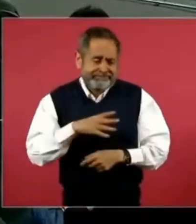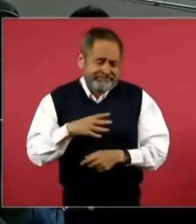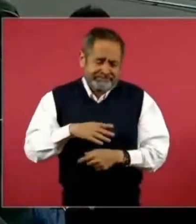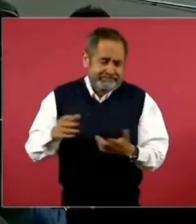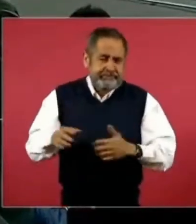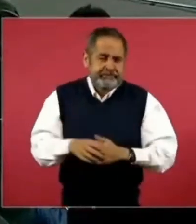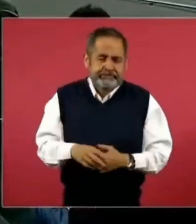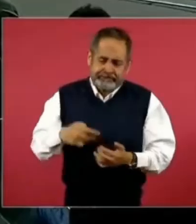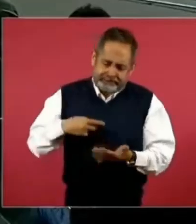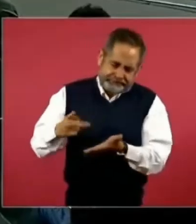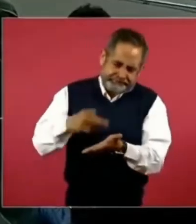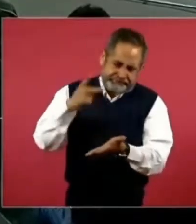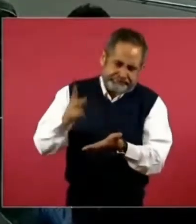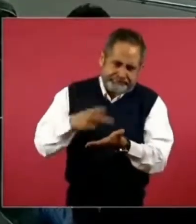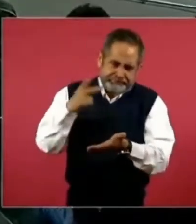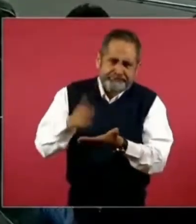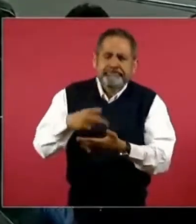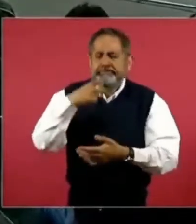Lo he dicho muchas veces,